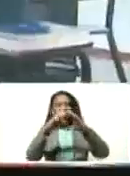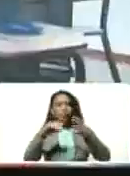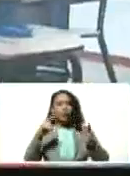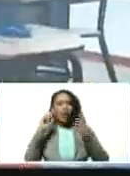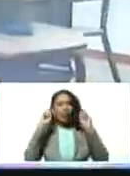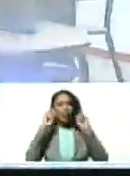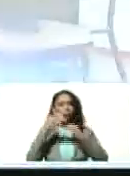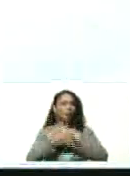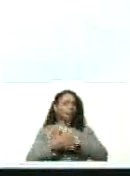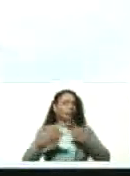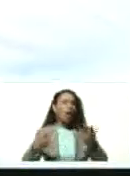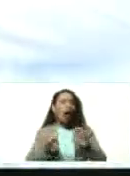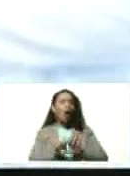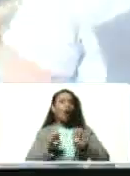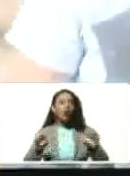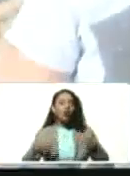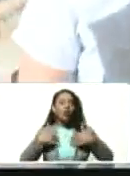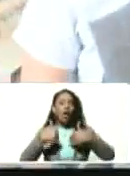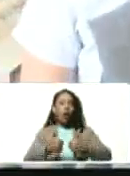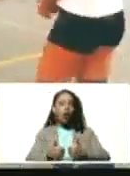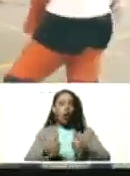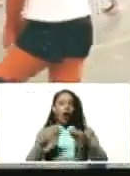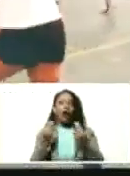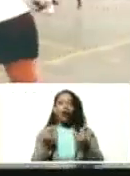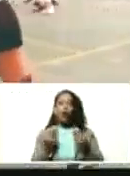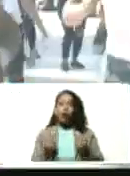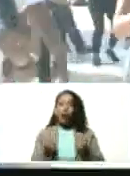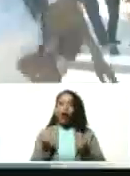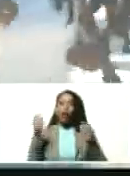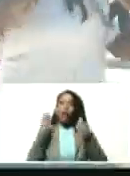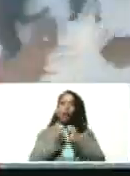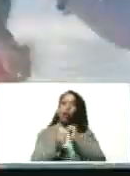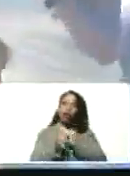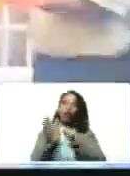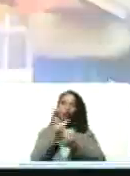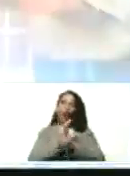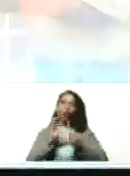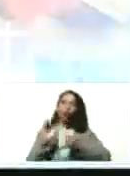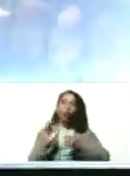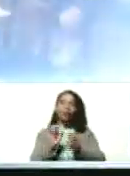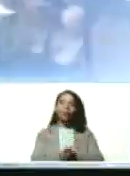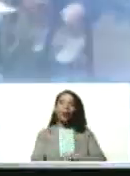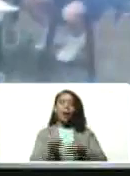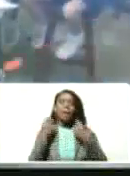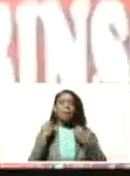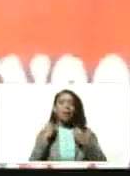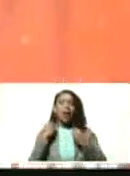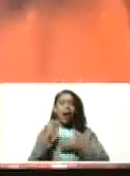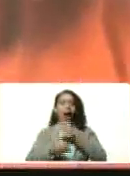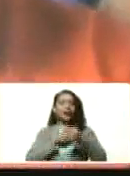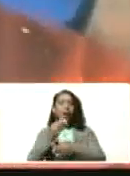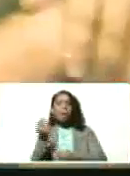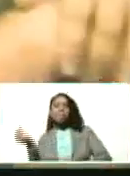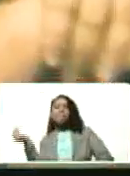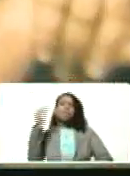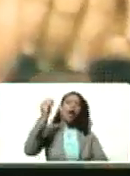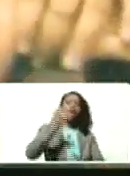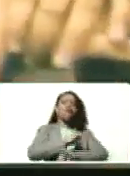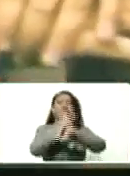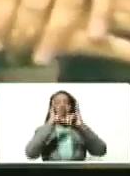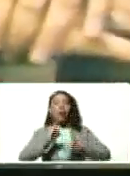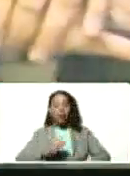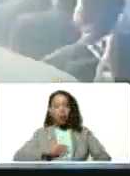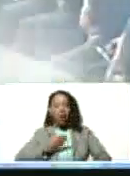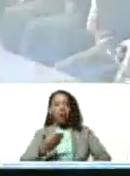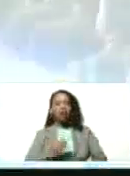áreas de educación, salud, economía, deporte y cultura, para lograr la máxima felicidad